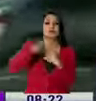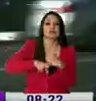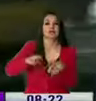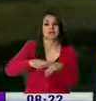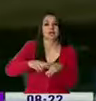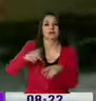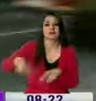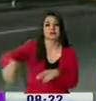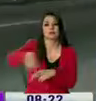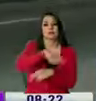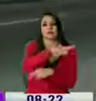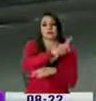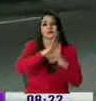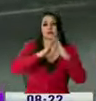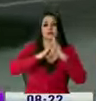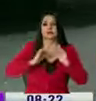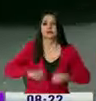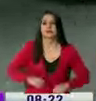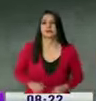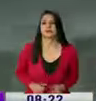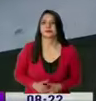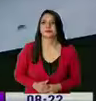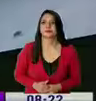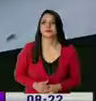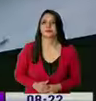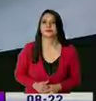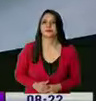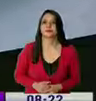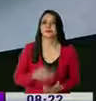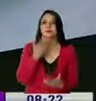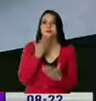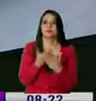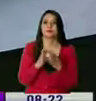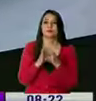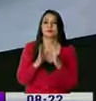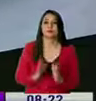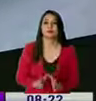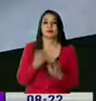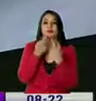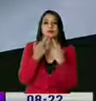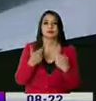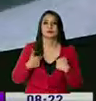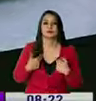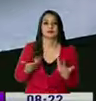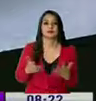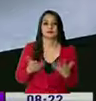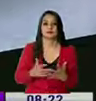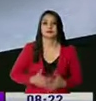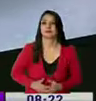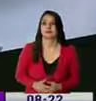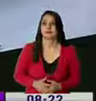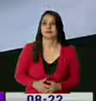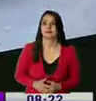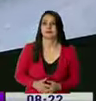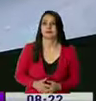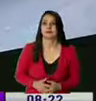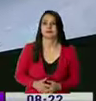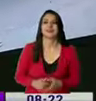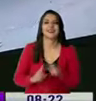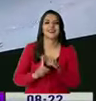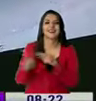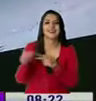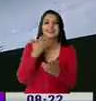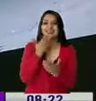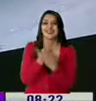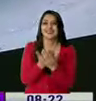llegar hasta sus viviendas, Roberto. Gracias, Sofía. No me contestó la respuesta la autoridad. Se dio a la fuga. Gracias, Sofía.